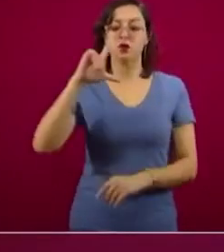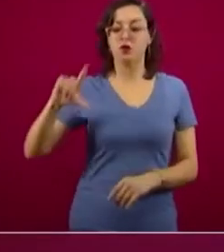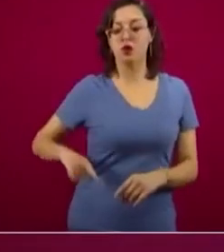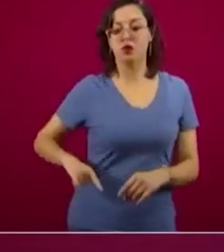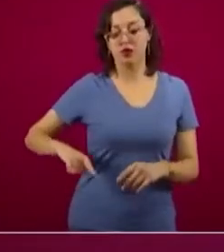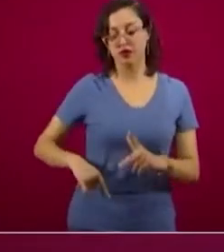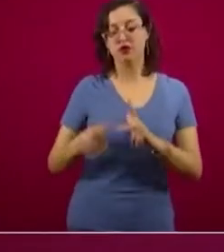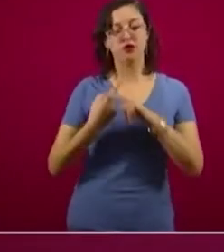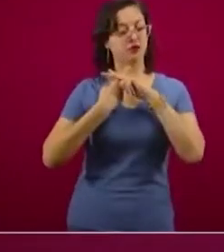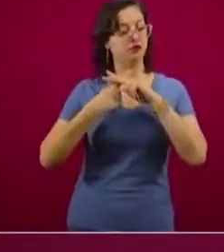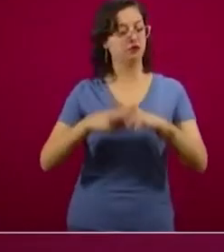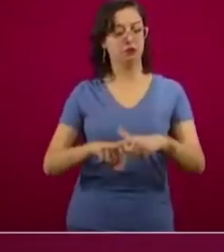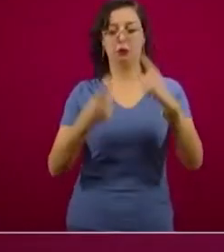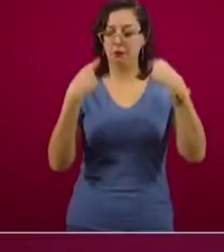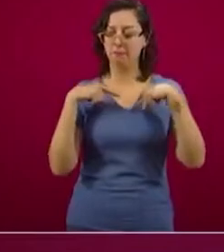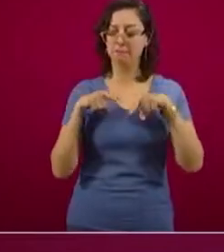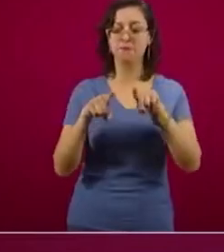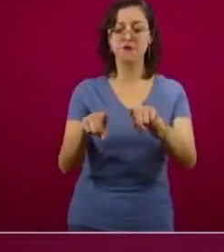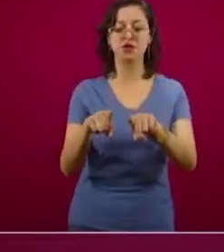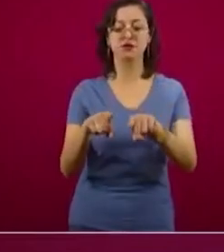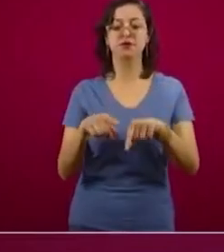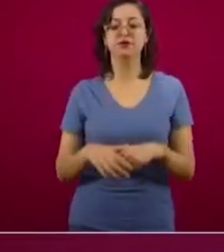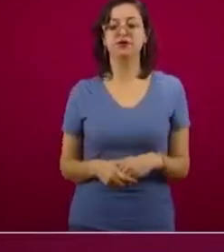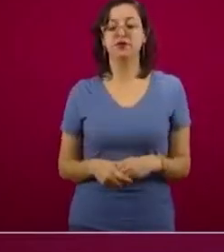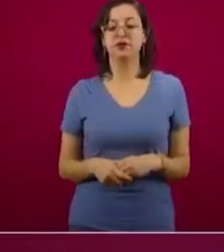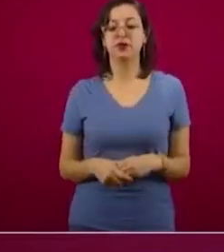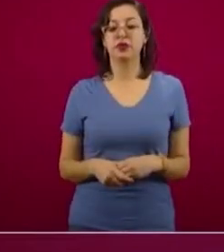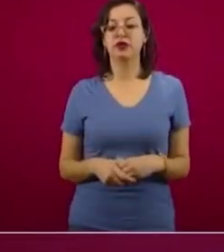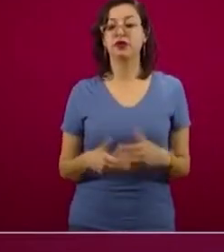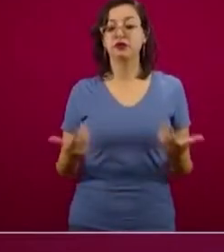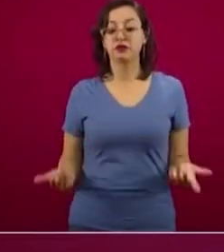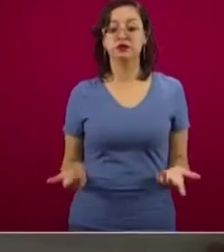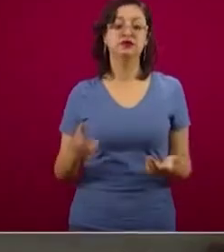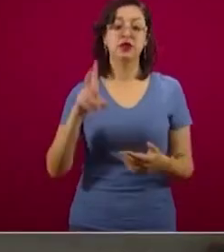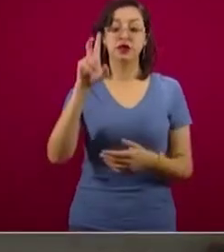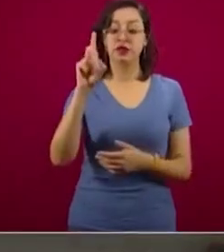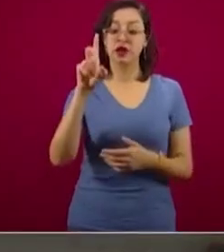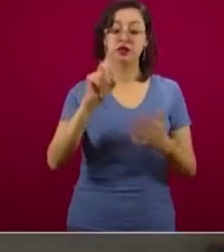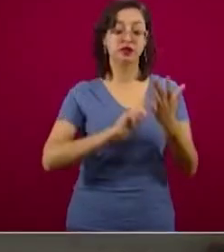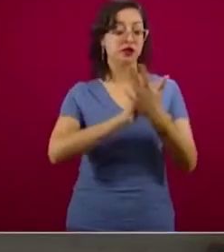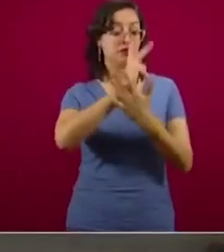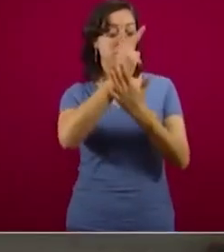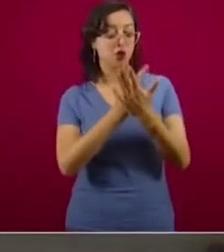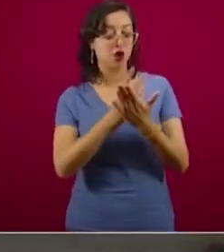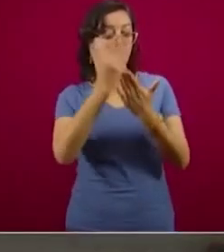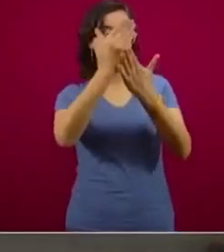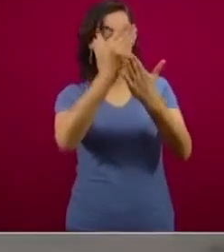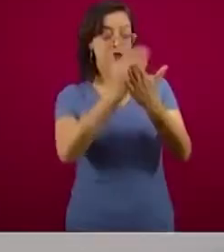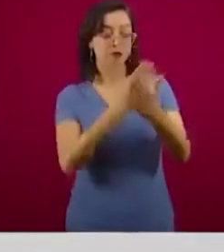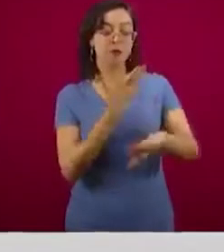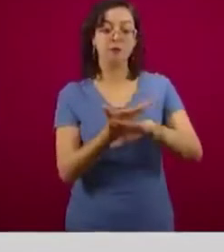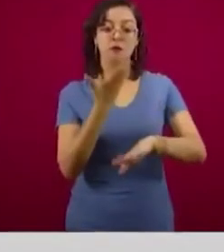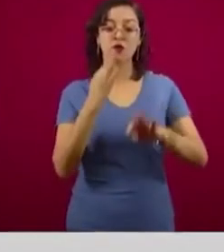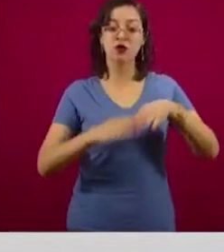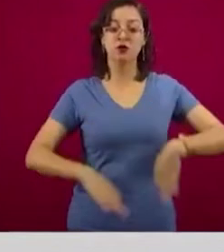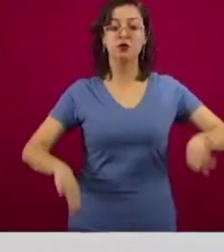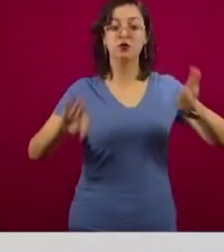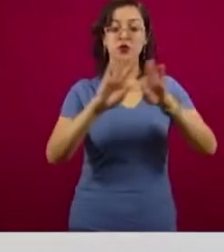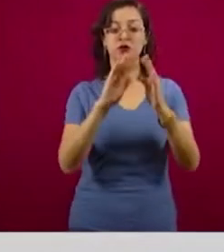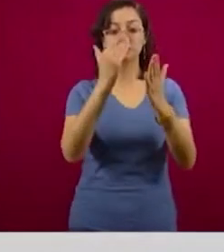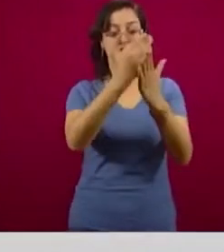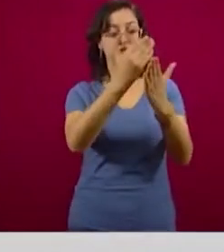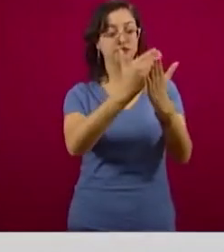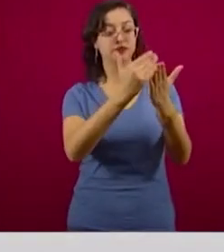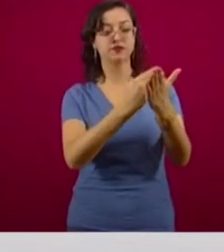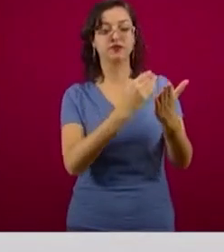administración, y fue definido desde el inicio como uno de los 30 programas prioritarios del gobierno. Es uno de los programas de